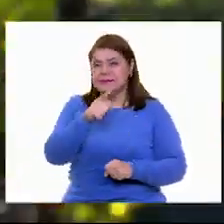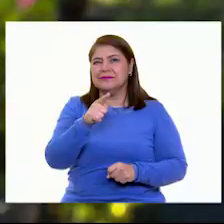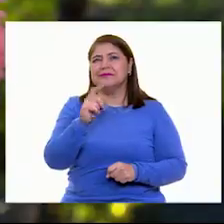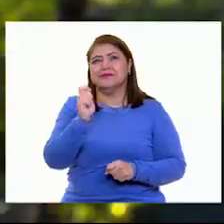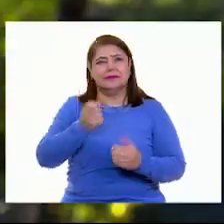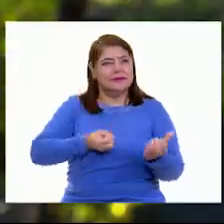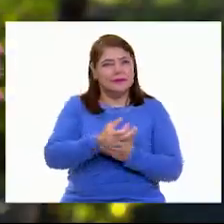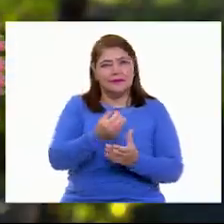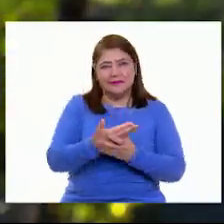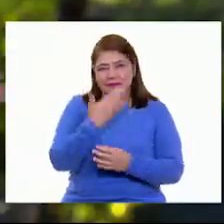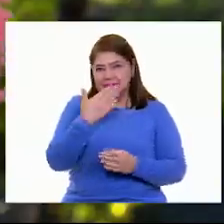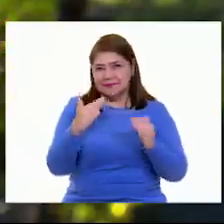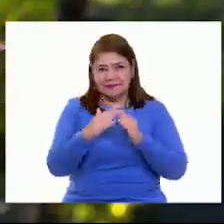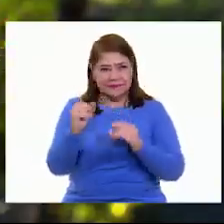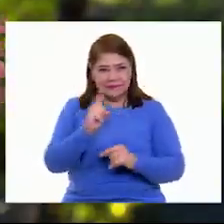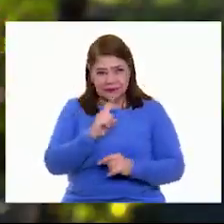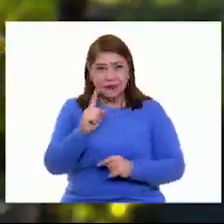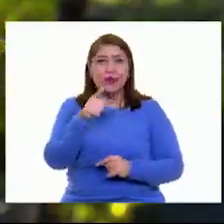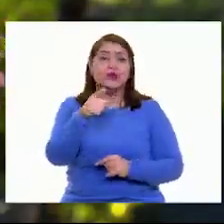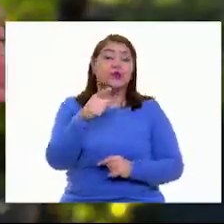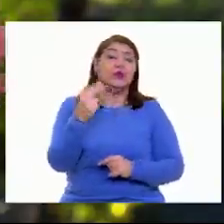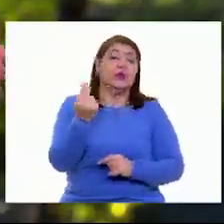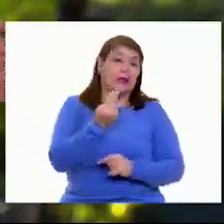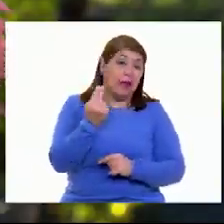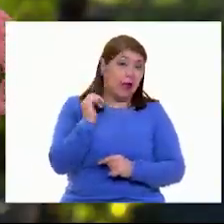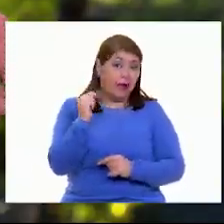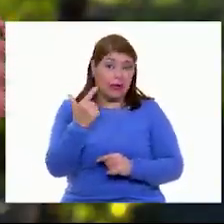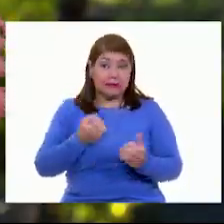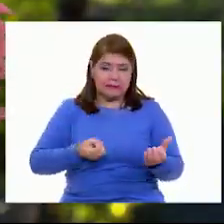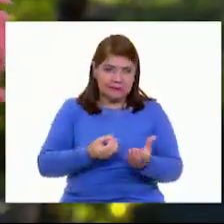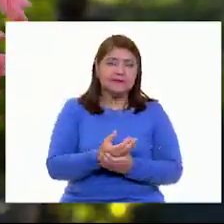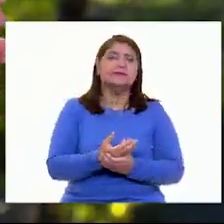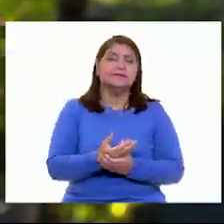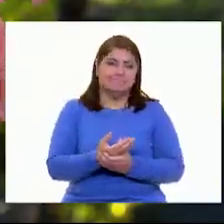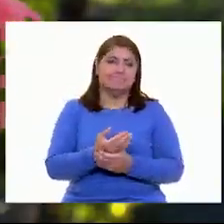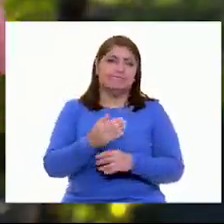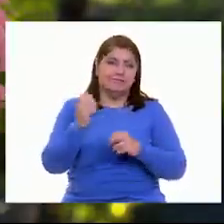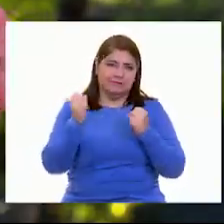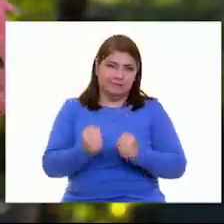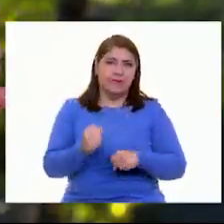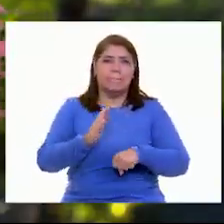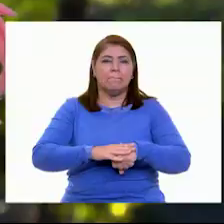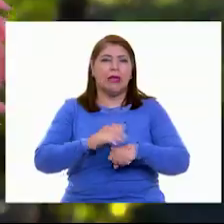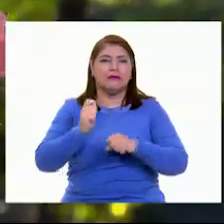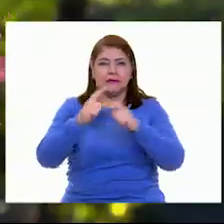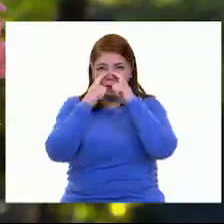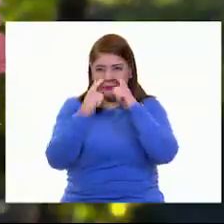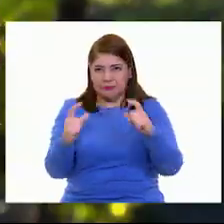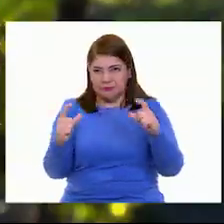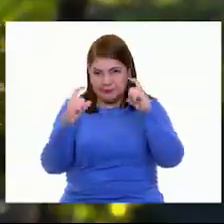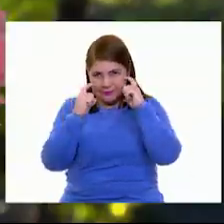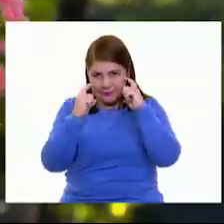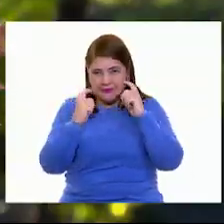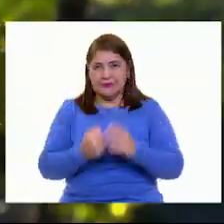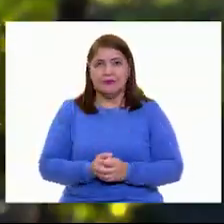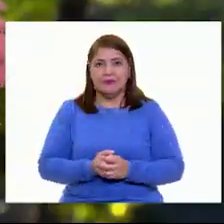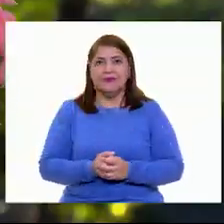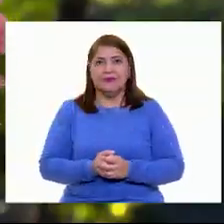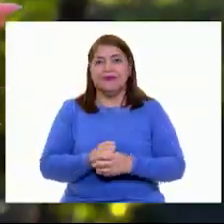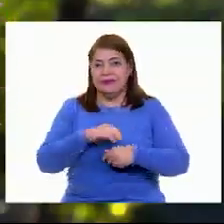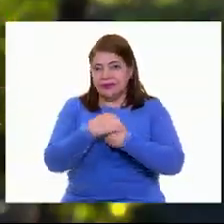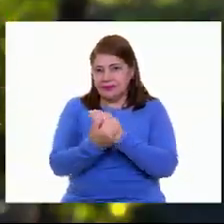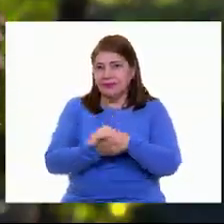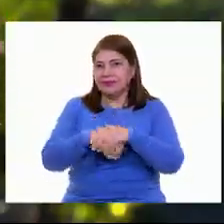no salir de casa a menos que sea muy necesario. Si lo haces, utiliza el